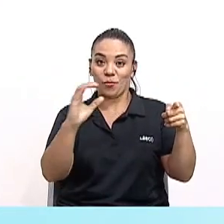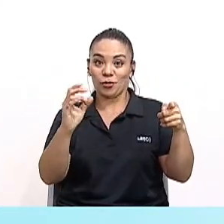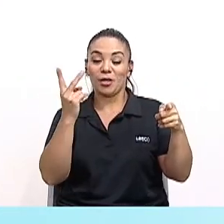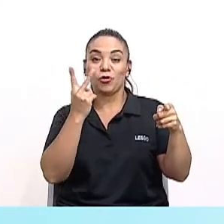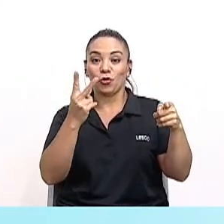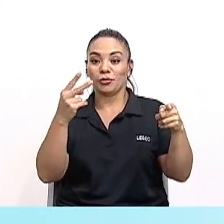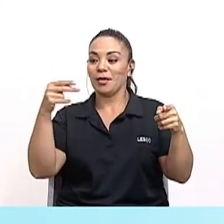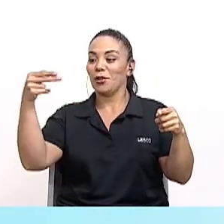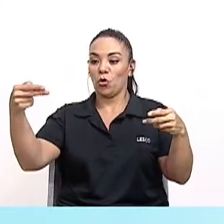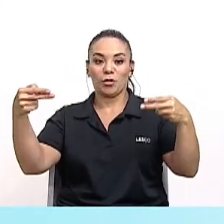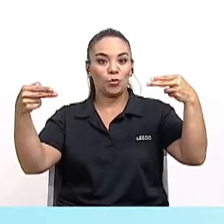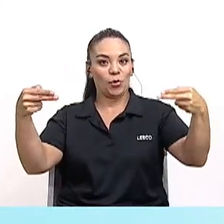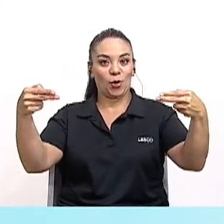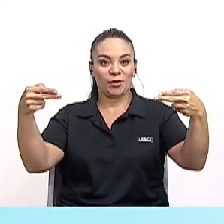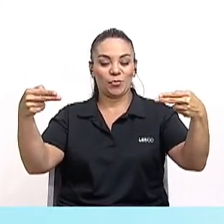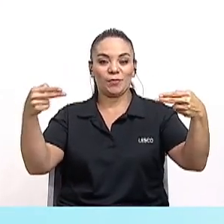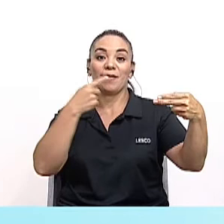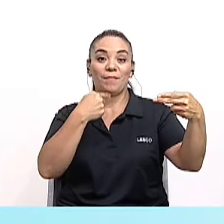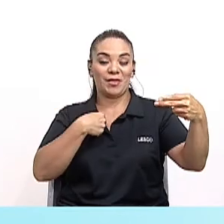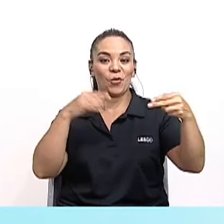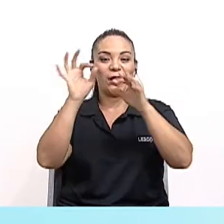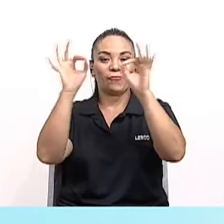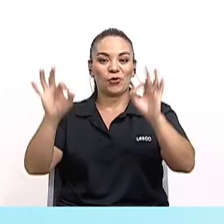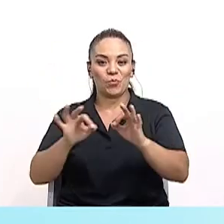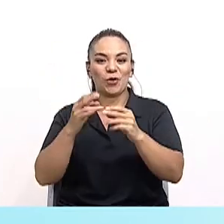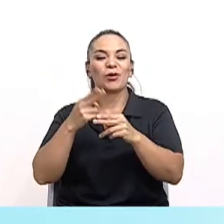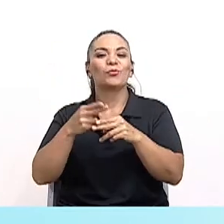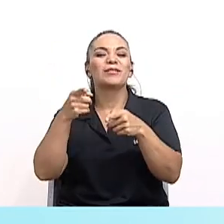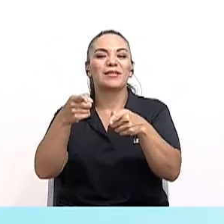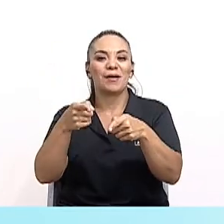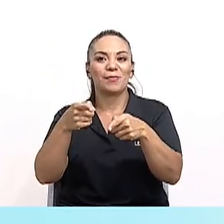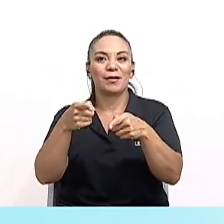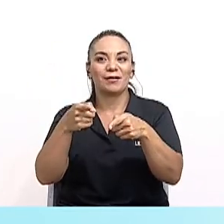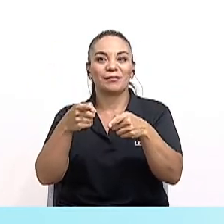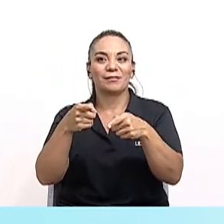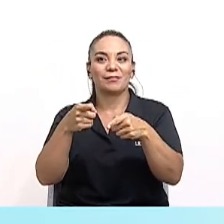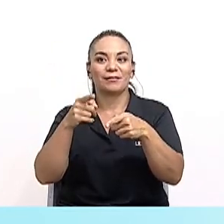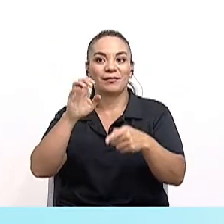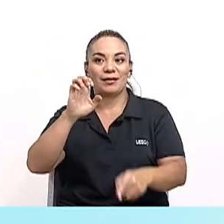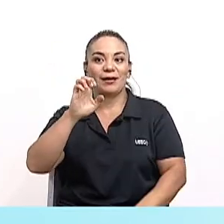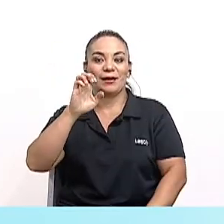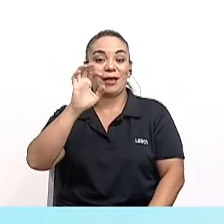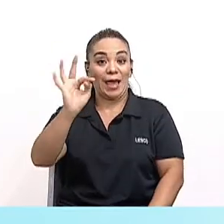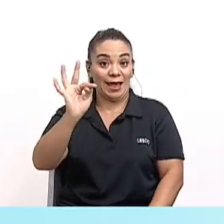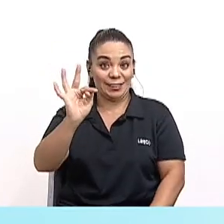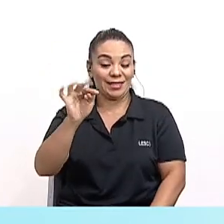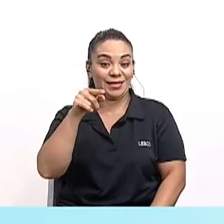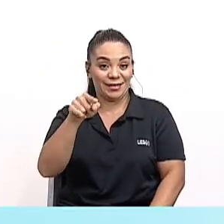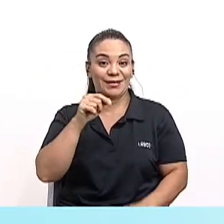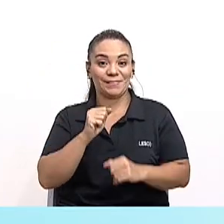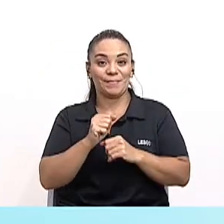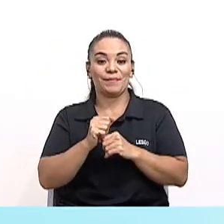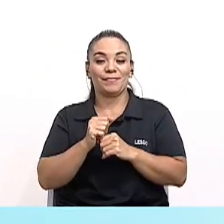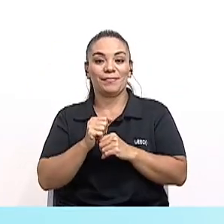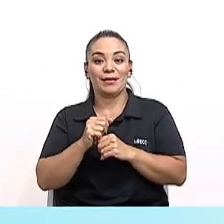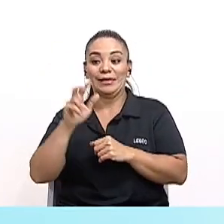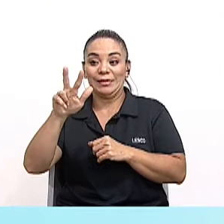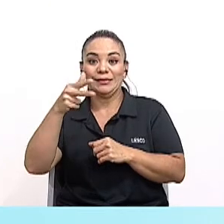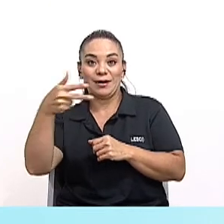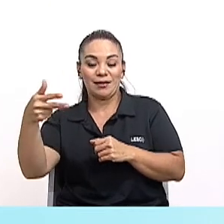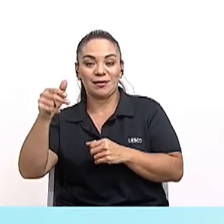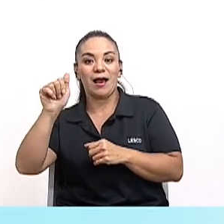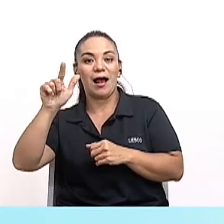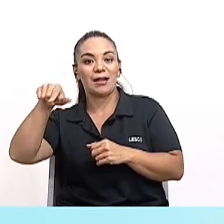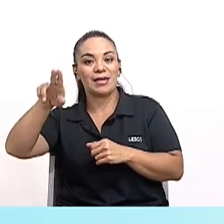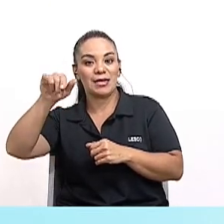hidrógeno, que son los que me dijo la fórmula. ¿Cómo se llama? Uso la raíz et, y como es un triple enlace es un alquino,